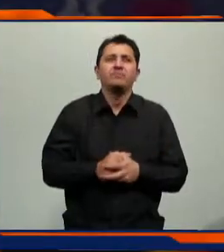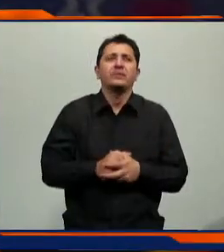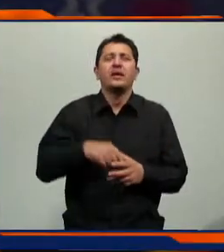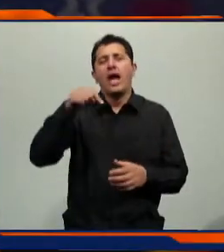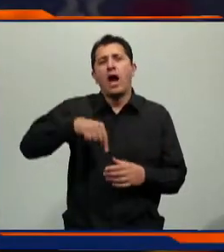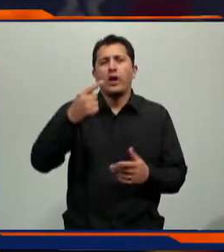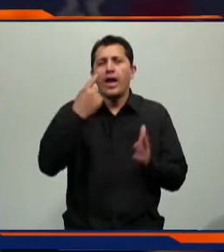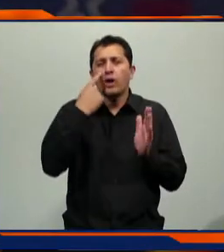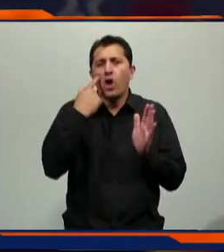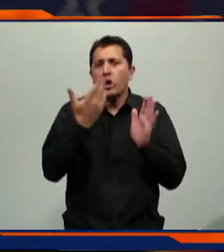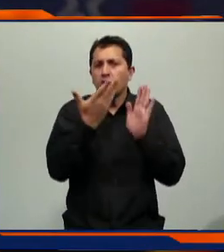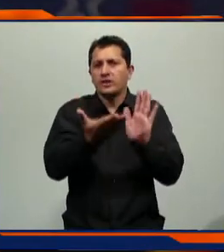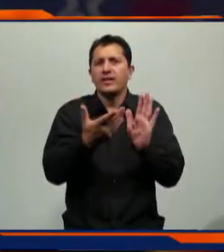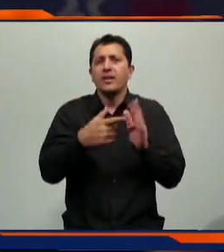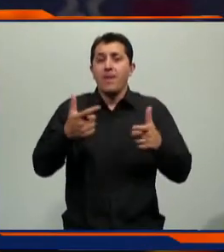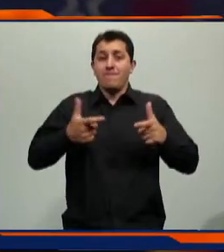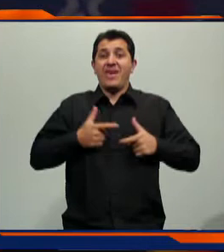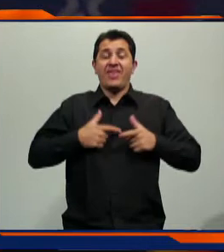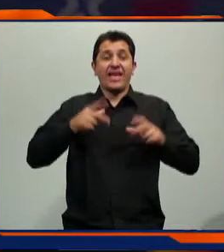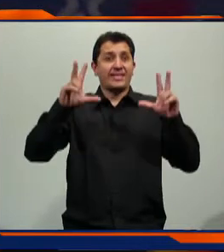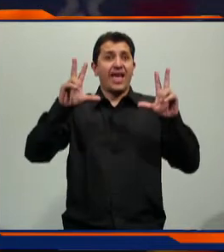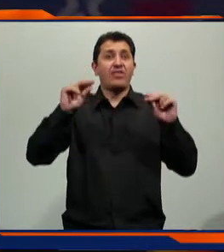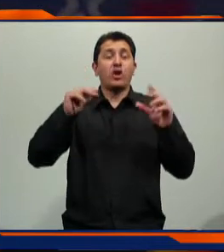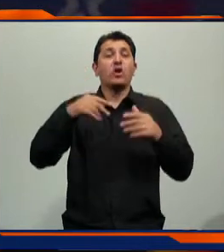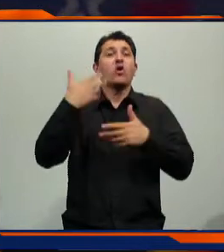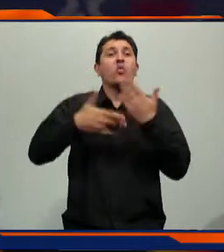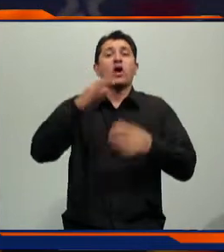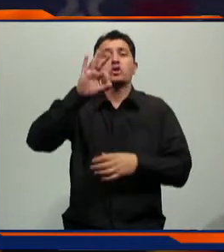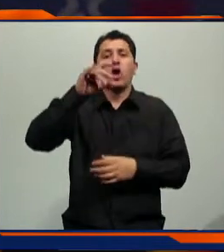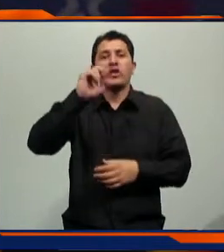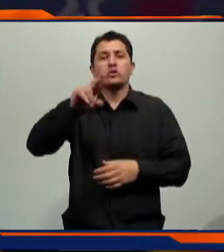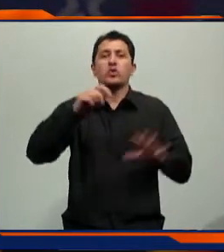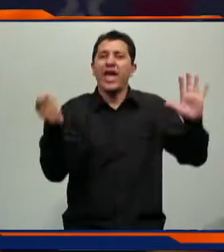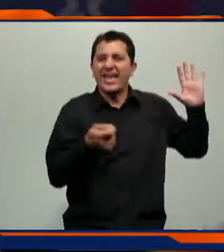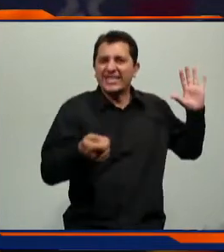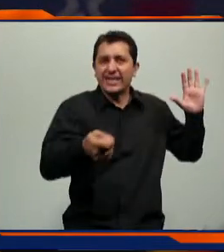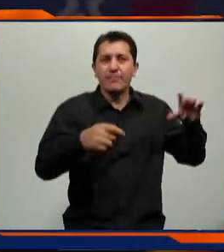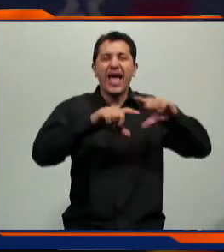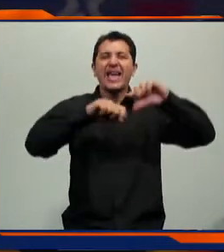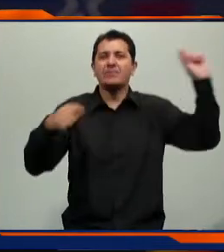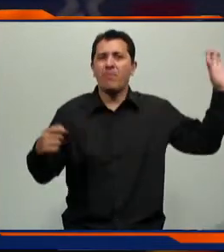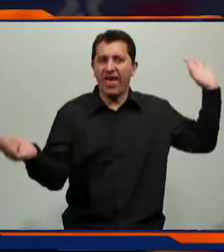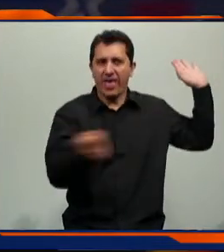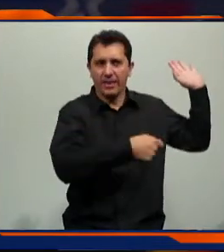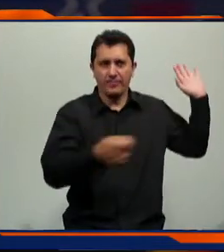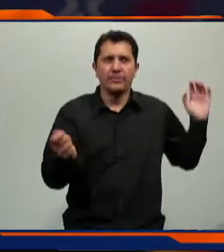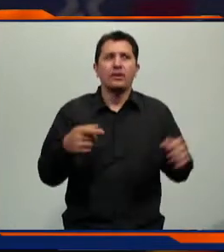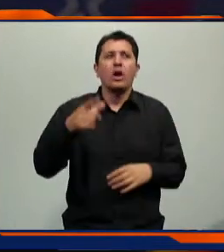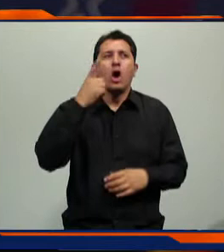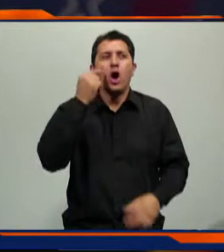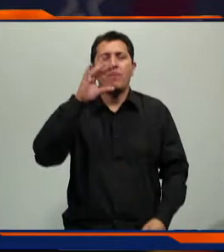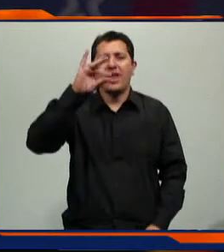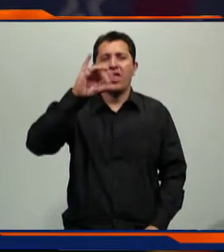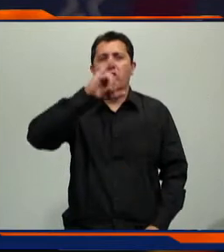a conocer a quien le otorgó una medalla dorada en los Juegos Odesur en esgrima en la modalidad de espada. Estamos hablando de José Domínguez,